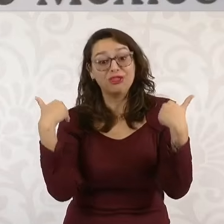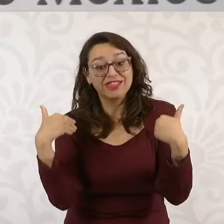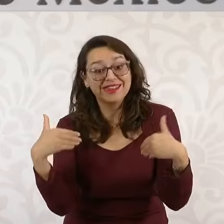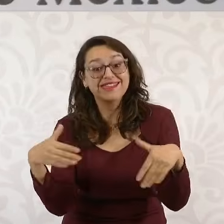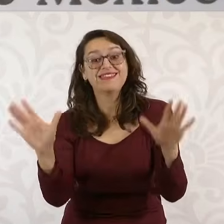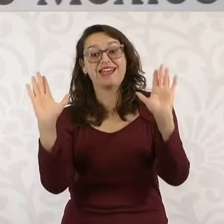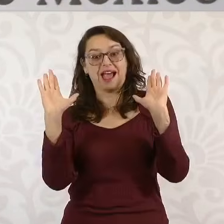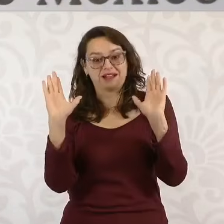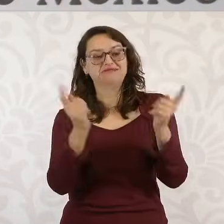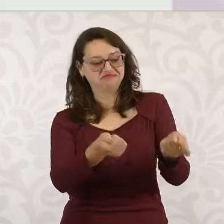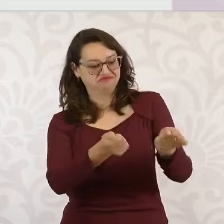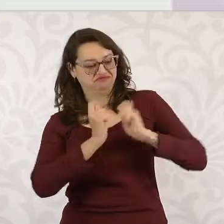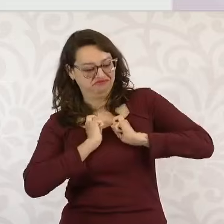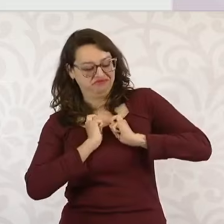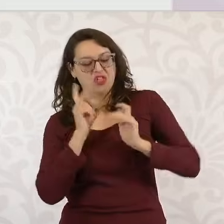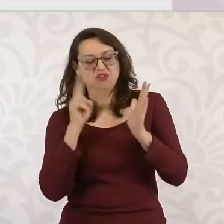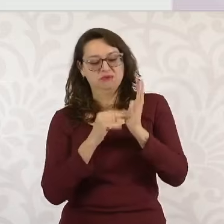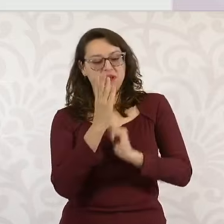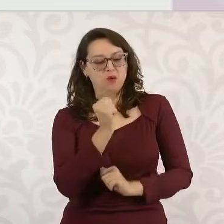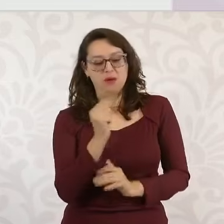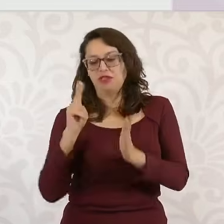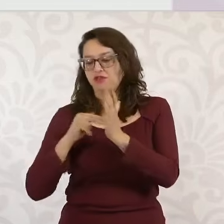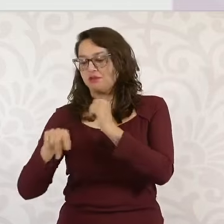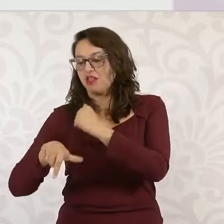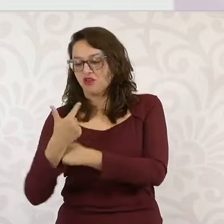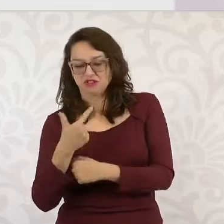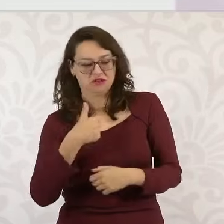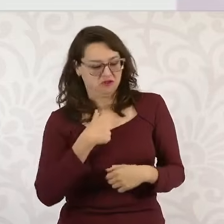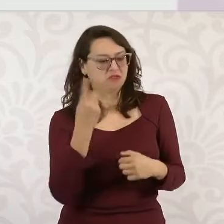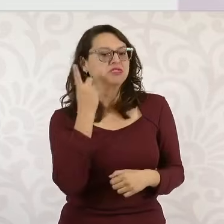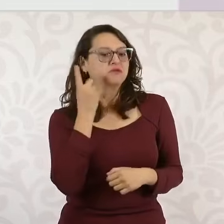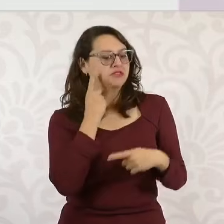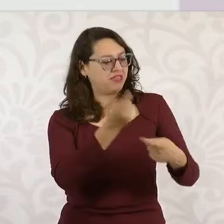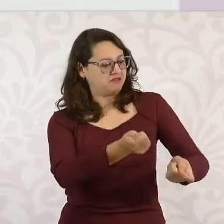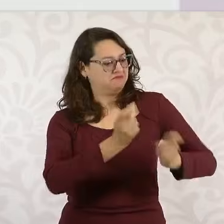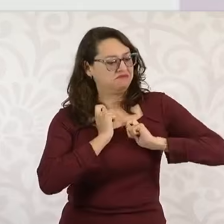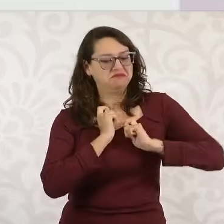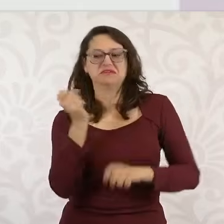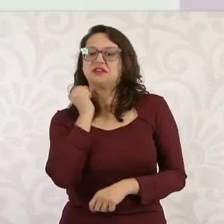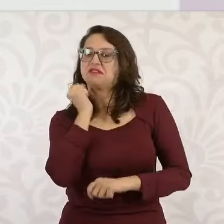plurinominal en el 2009 y en el 2012 y me negué.